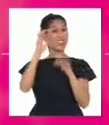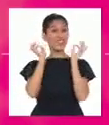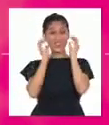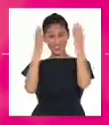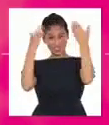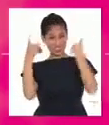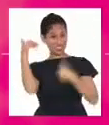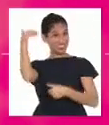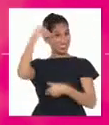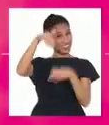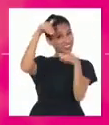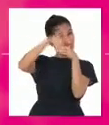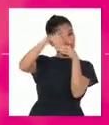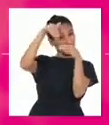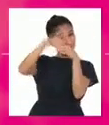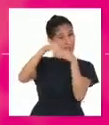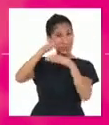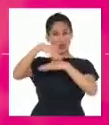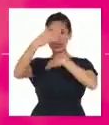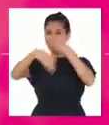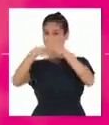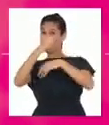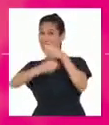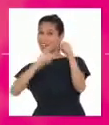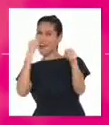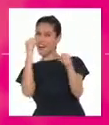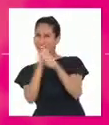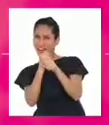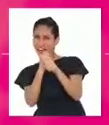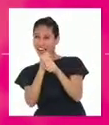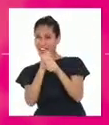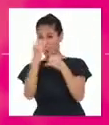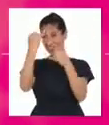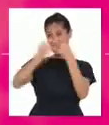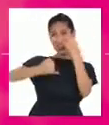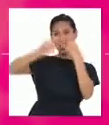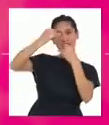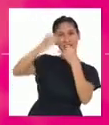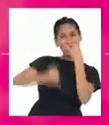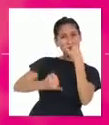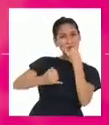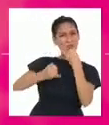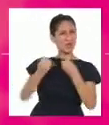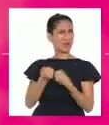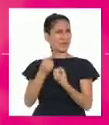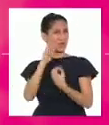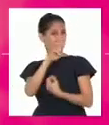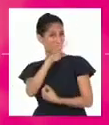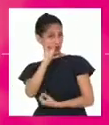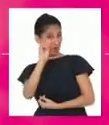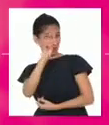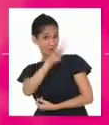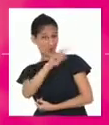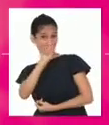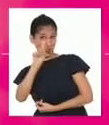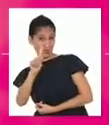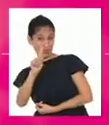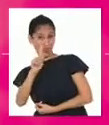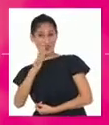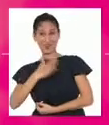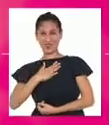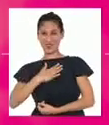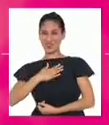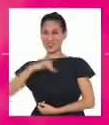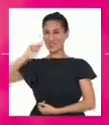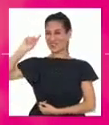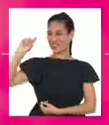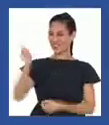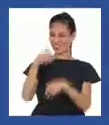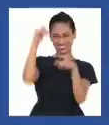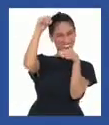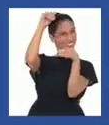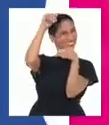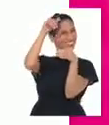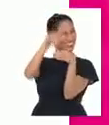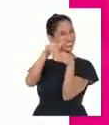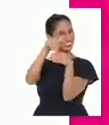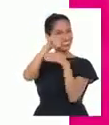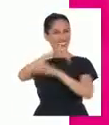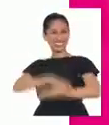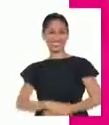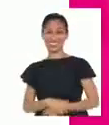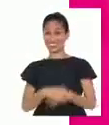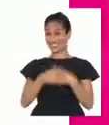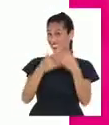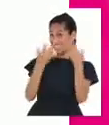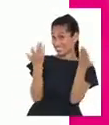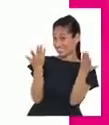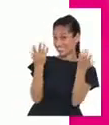quienes no leían ni escribían. Y en el 2021, con mi primera elección.